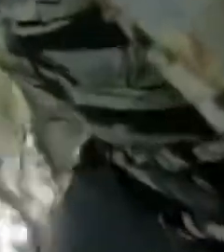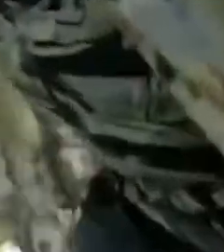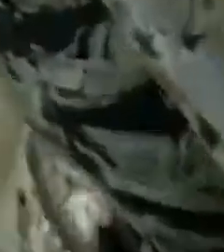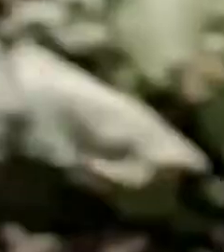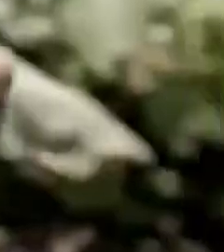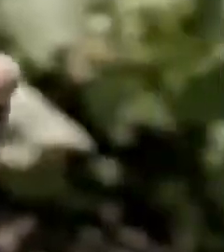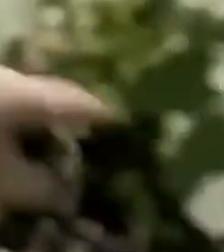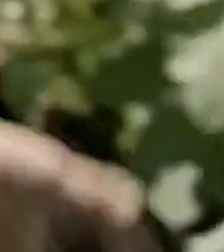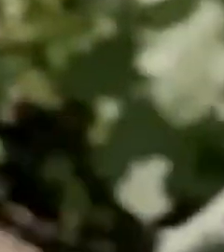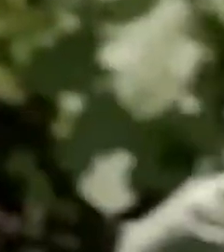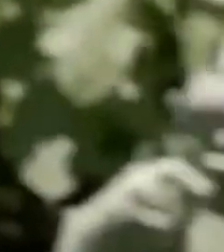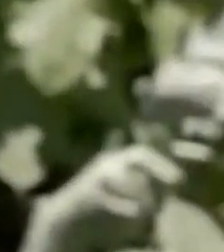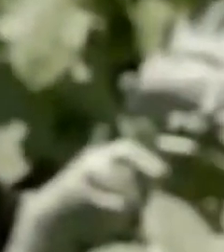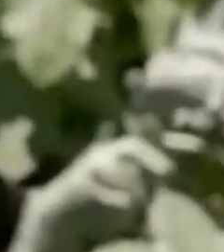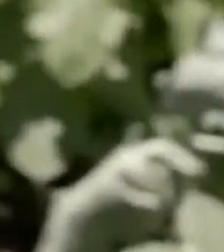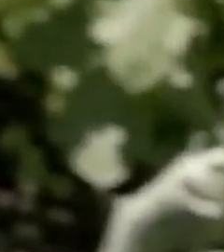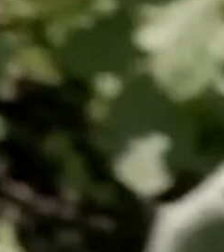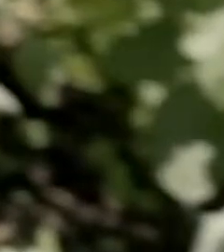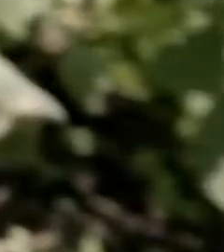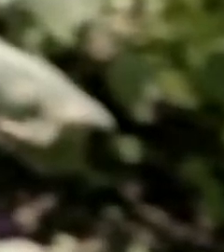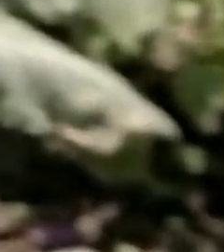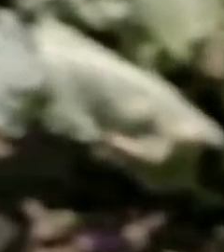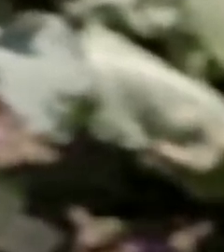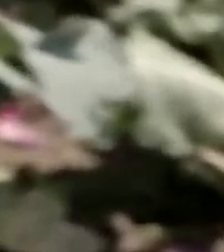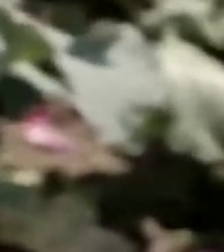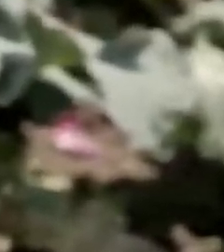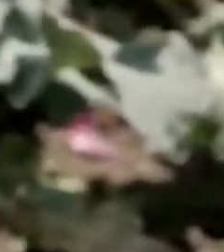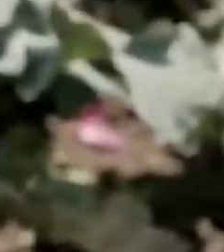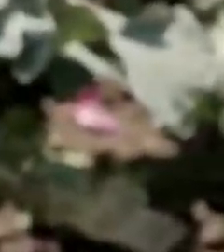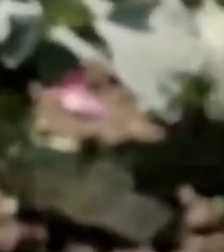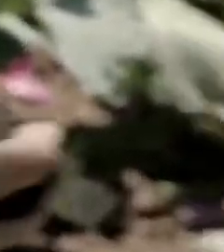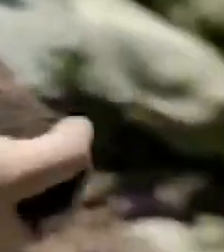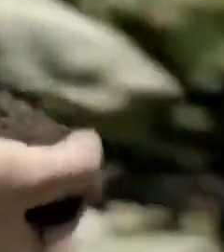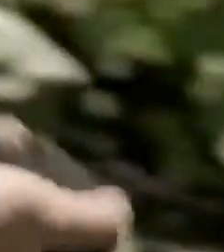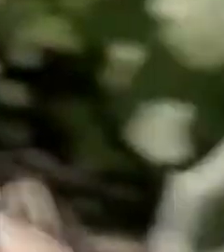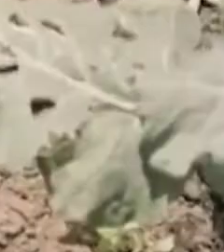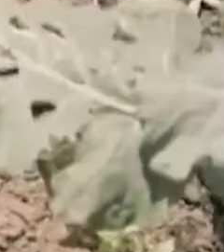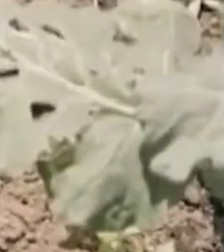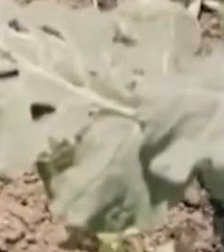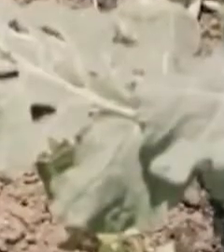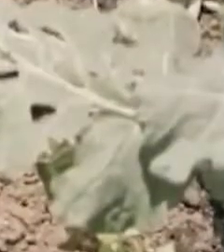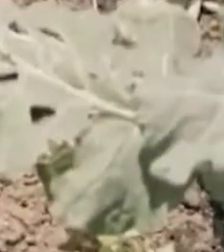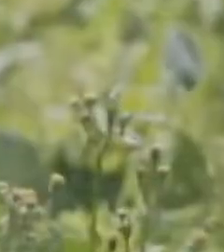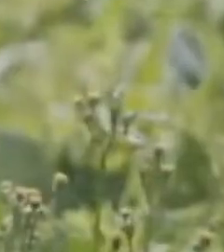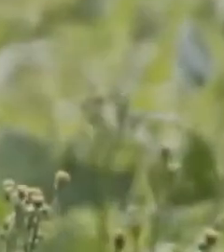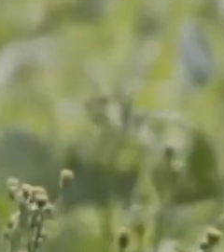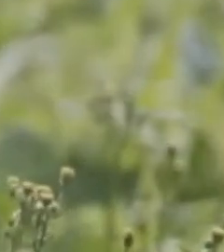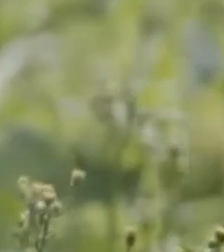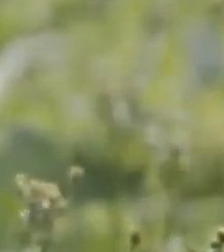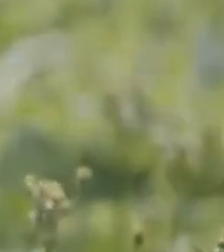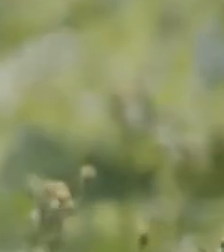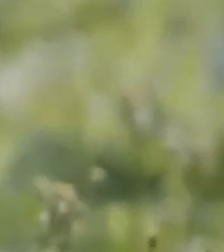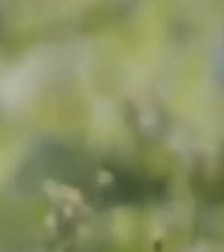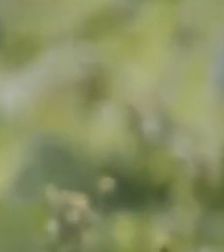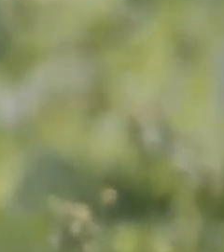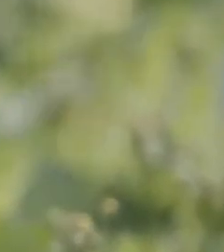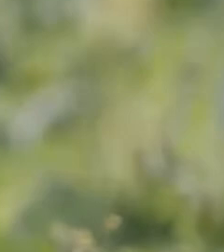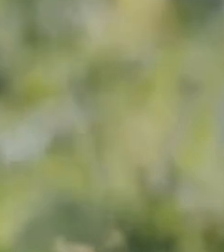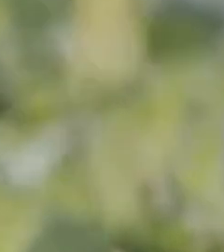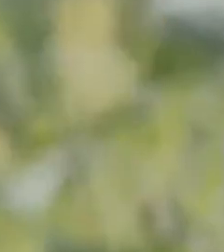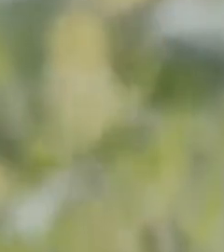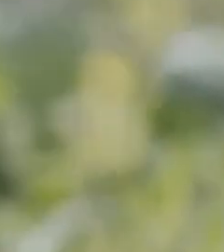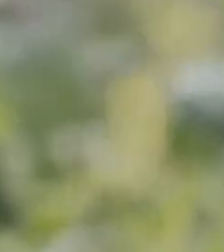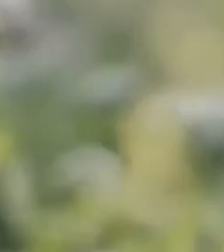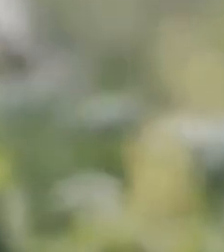yo pertenezco. Nos comenzó enseñando cómo hacer los abonos orgánicos. Y entonces un día le